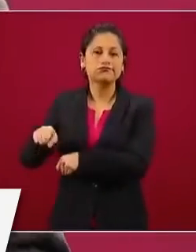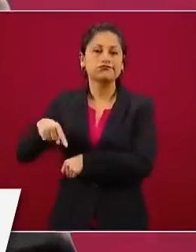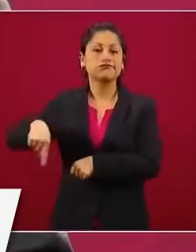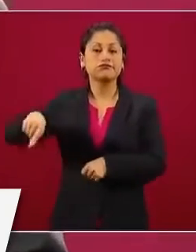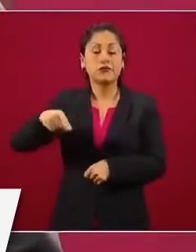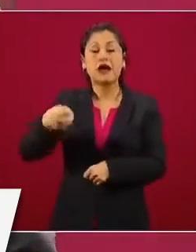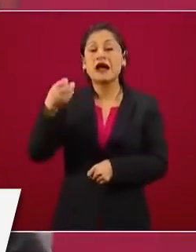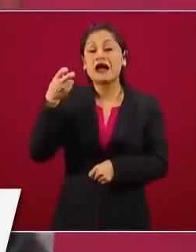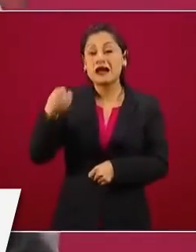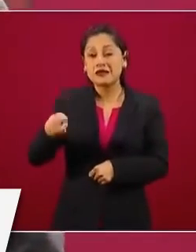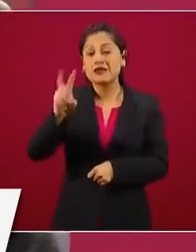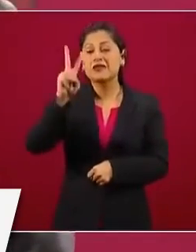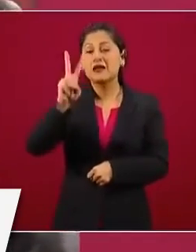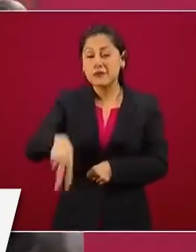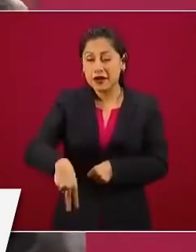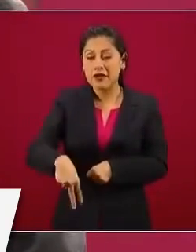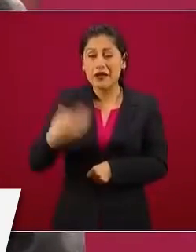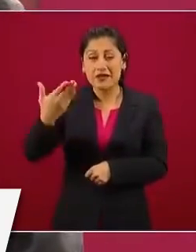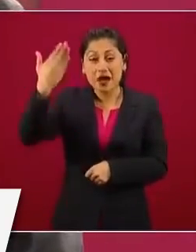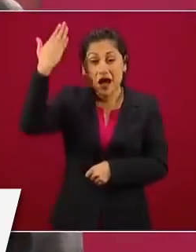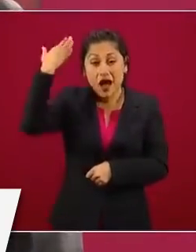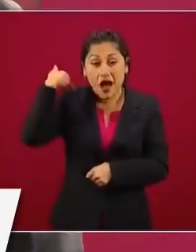límites. Estuvimos a punto